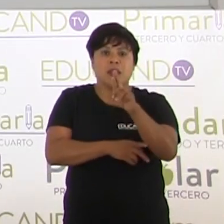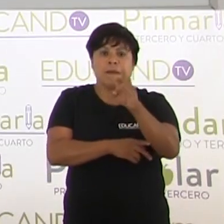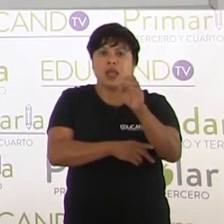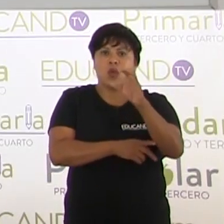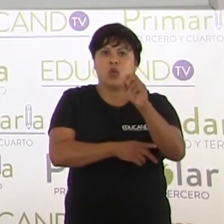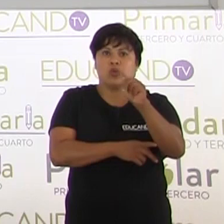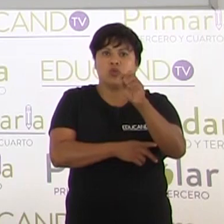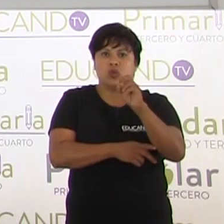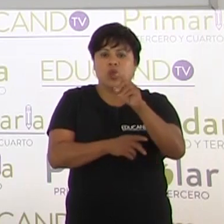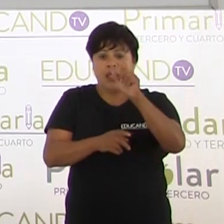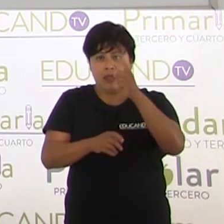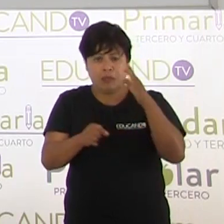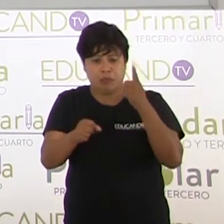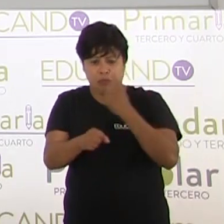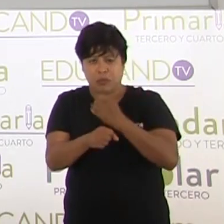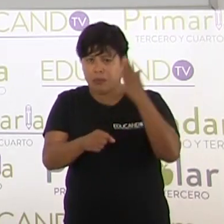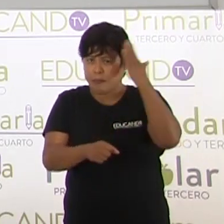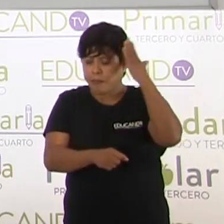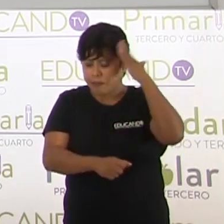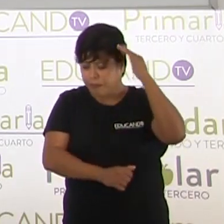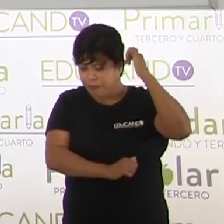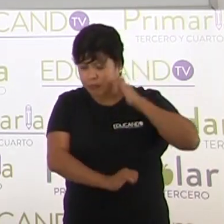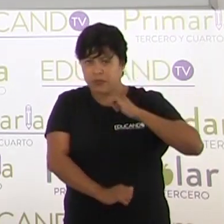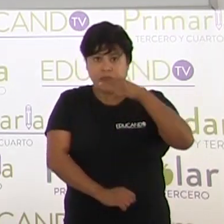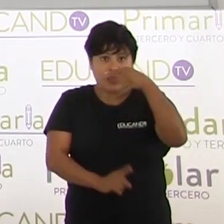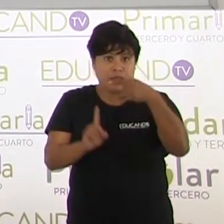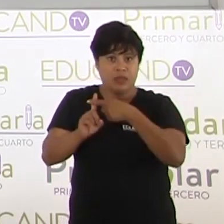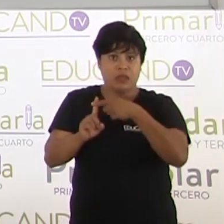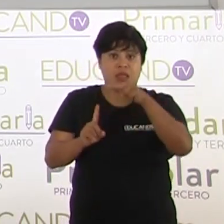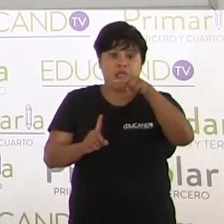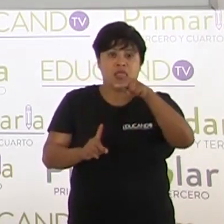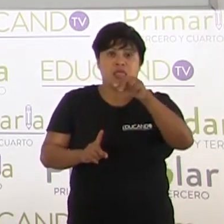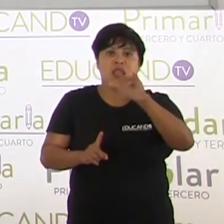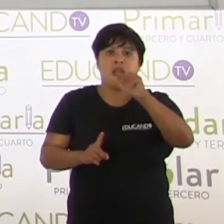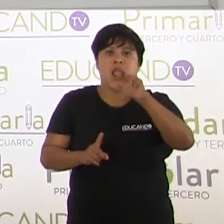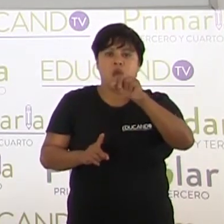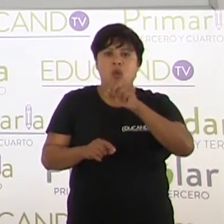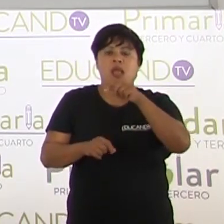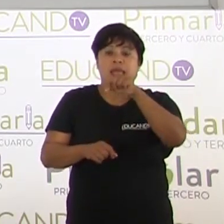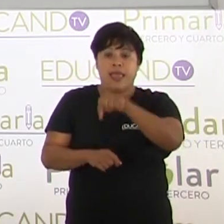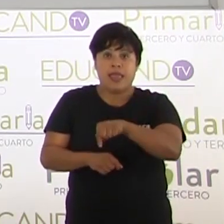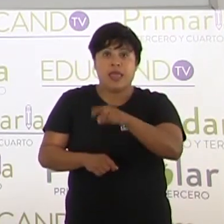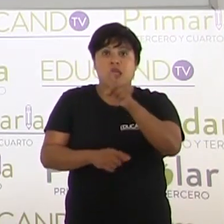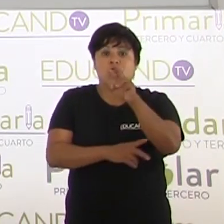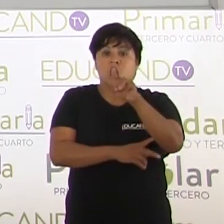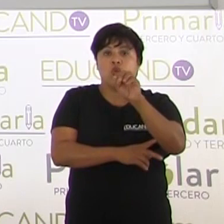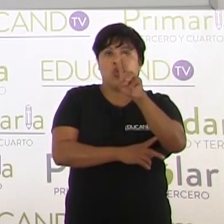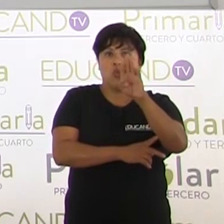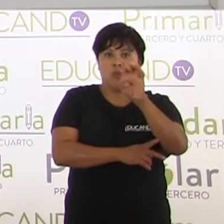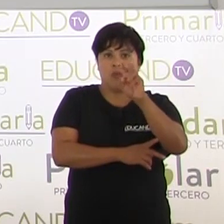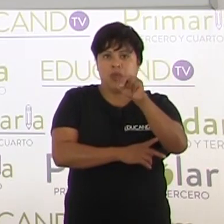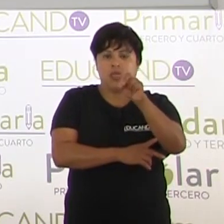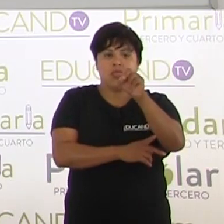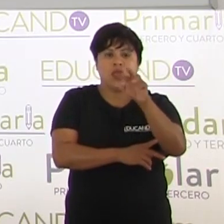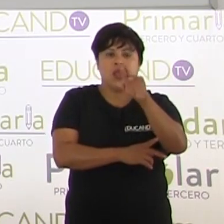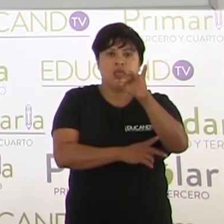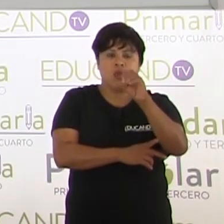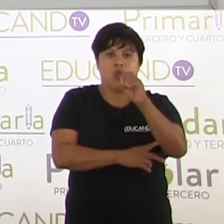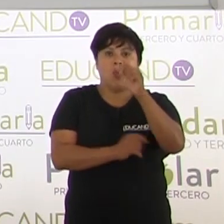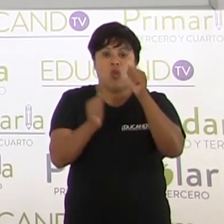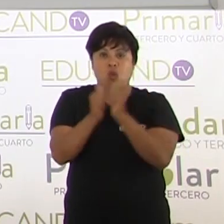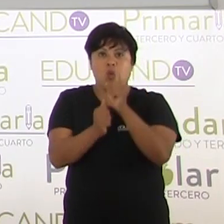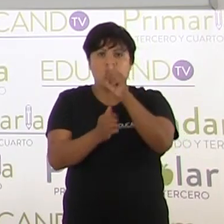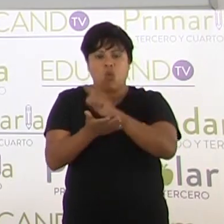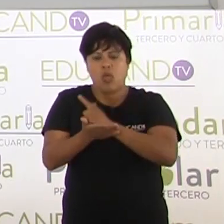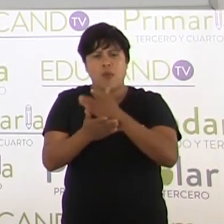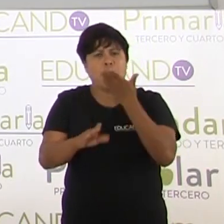precursor, iniciador destacado va a ser el nicaragüense Rubén Darío, con un libro